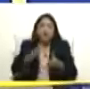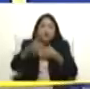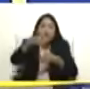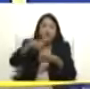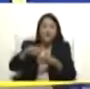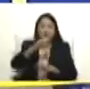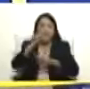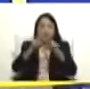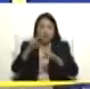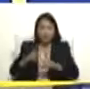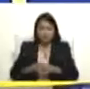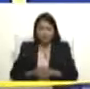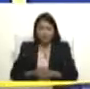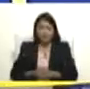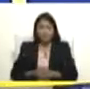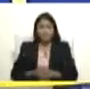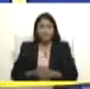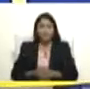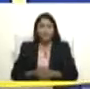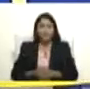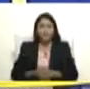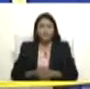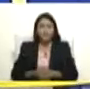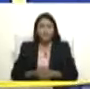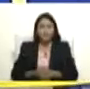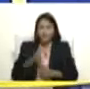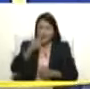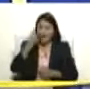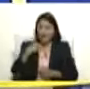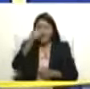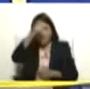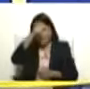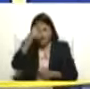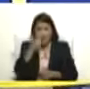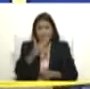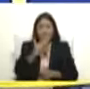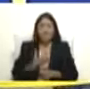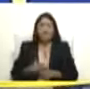brillante, como fue el referéndum consultivo de ayer domingo 3 de diciembre.